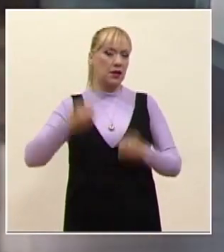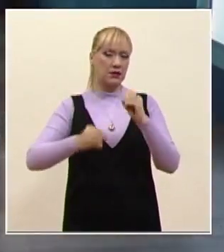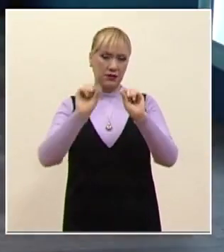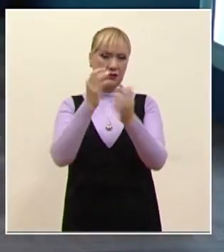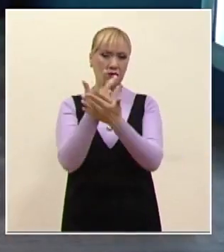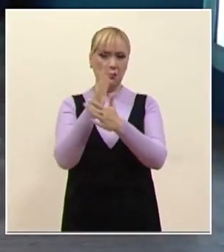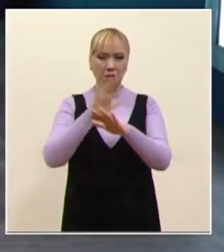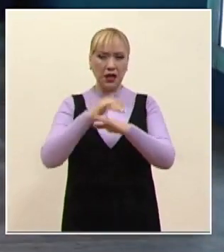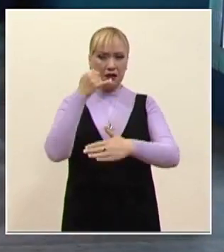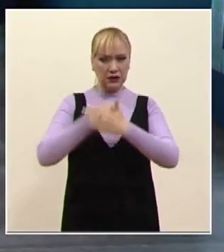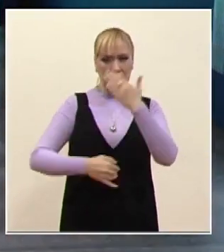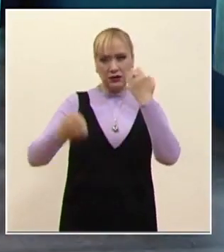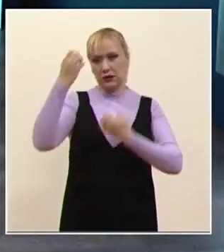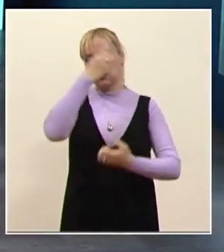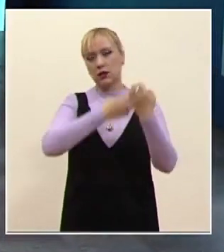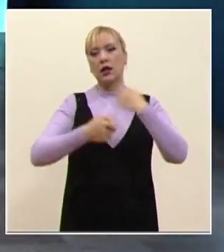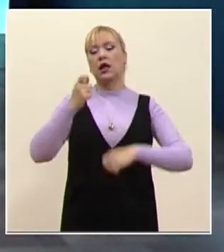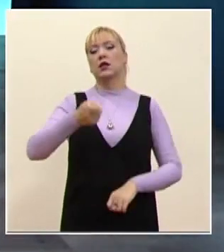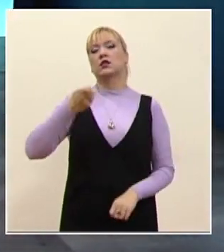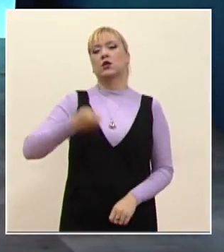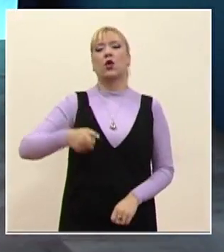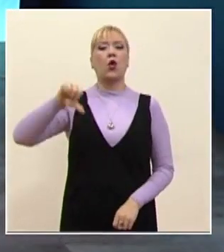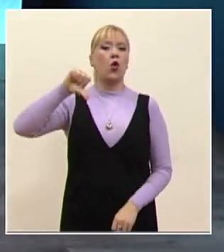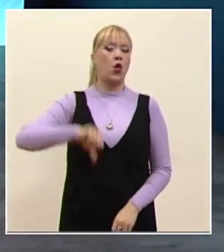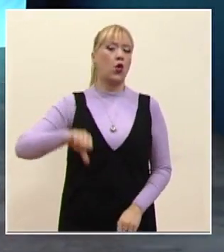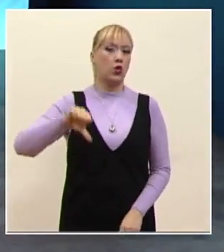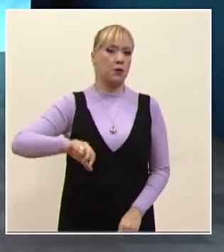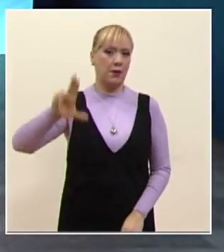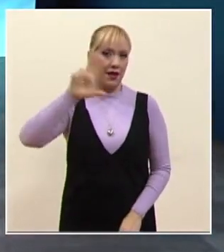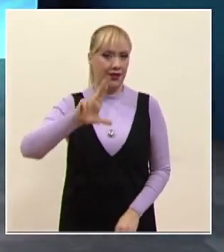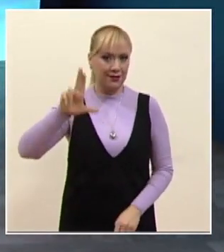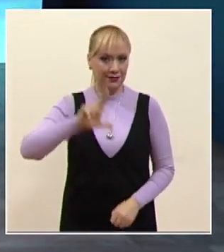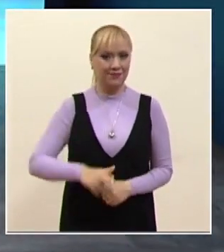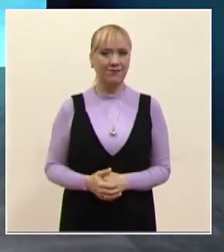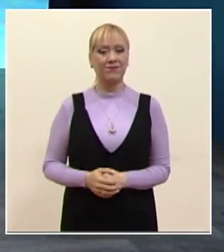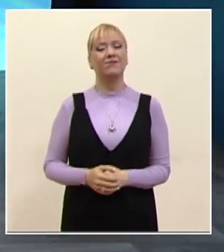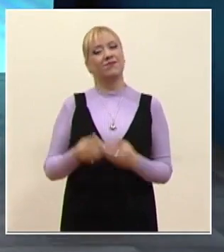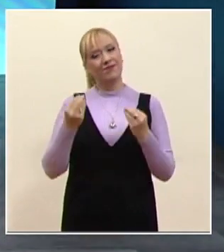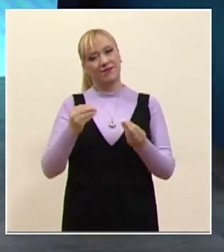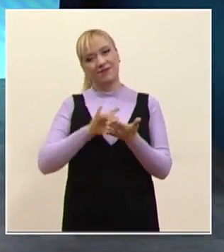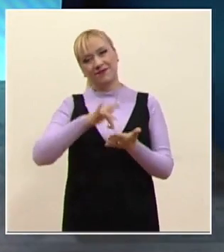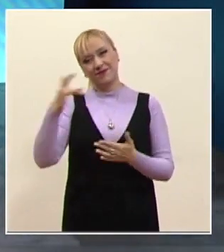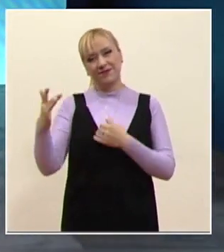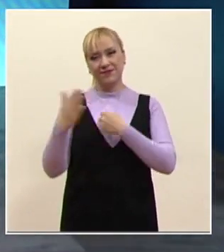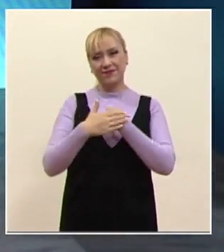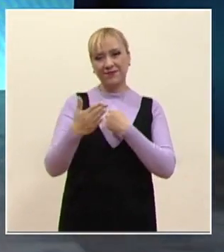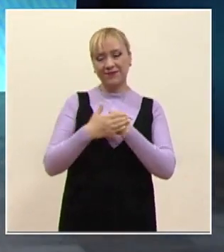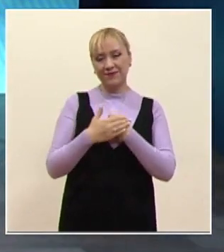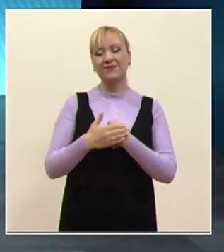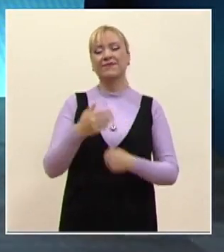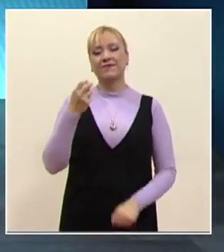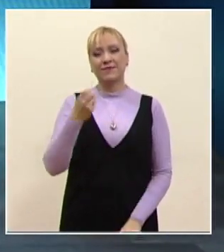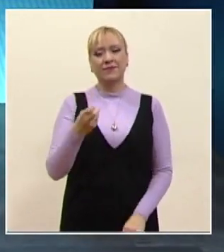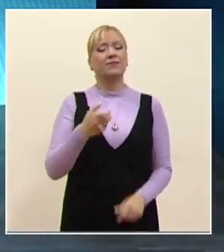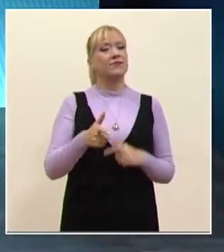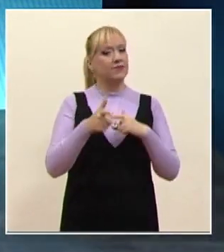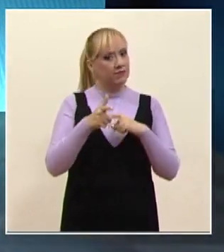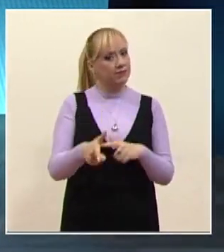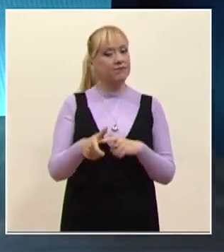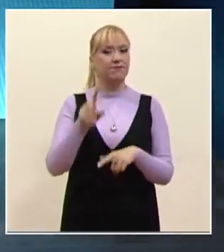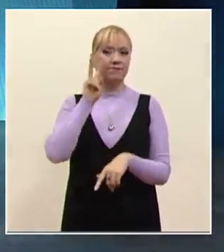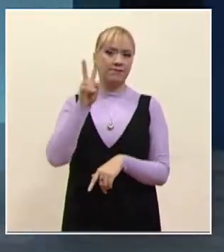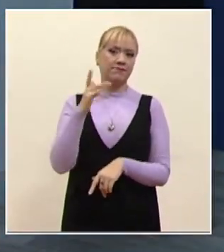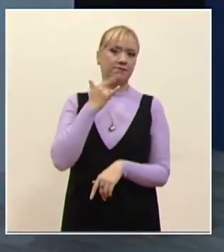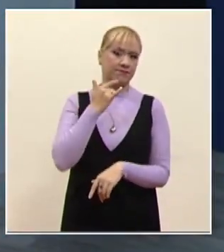lo que resolvió el Pleno de la Suprema Corte en la sesión de este martes. Pues muchas gracias, Mario, por el reporte. Nosotros estaremos